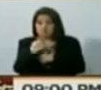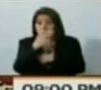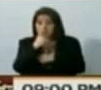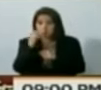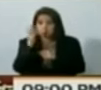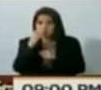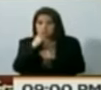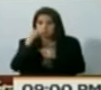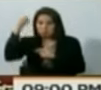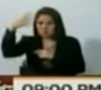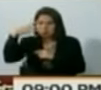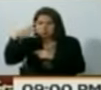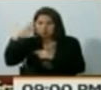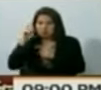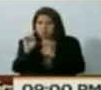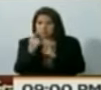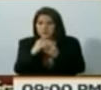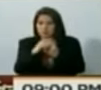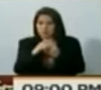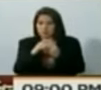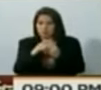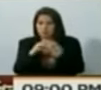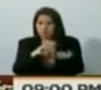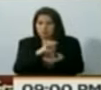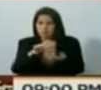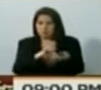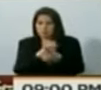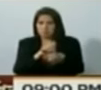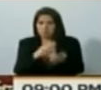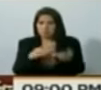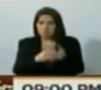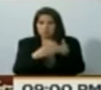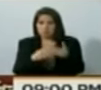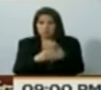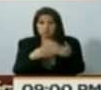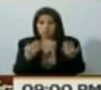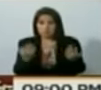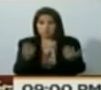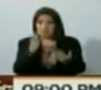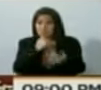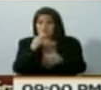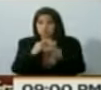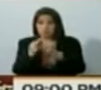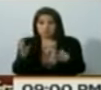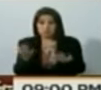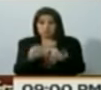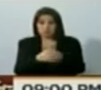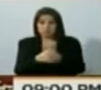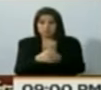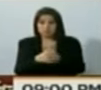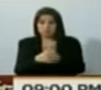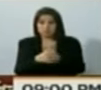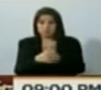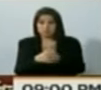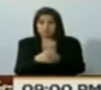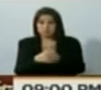la primera es el saboteo. La primera es el saboteo. No hay nada fortuito aquí. Nada, absolutamente nada